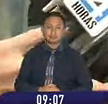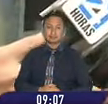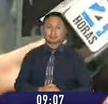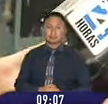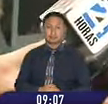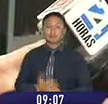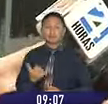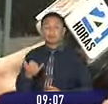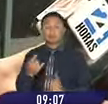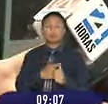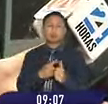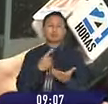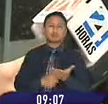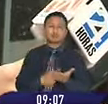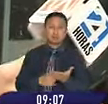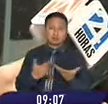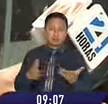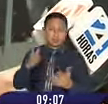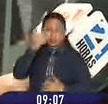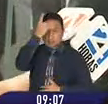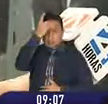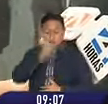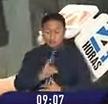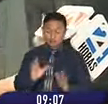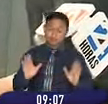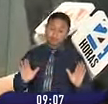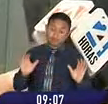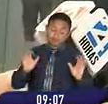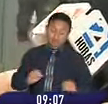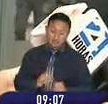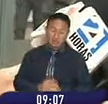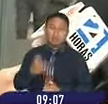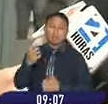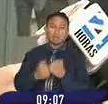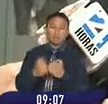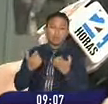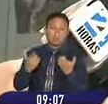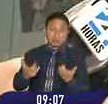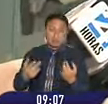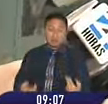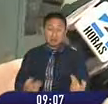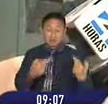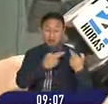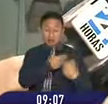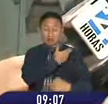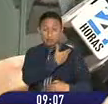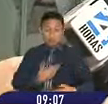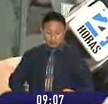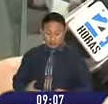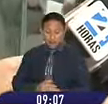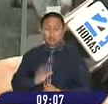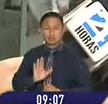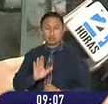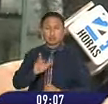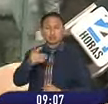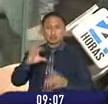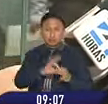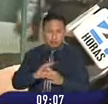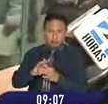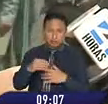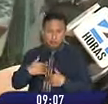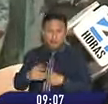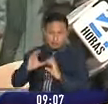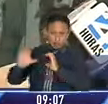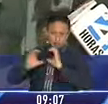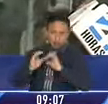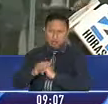Voy a analizar y adoptar la resolución. Desde luego, sin perjuicio de que es atribución del presidente de la Corte, voy a conversar con mis compañeros